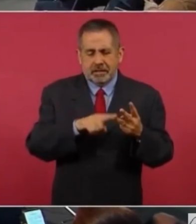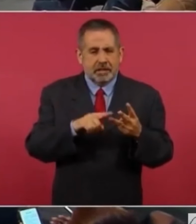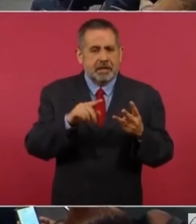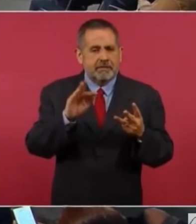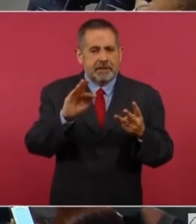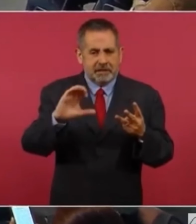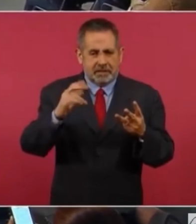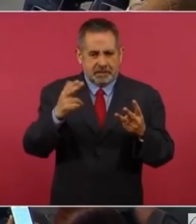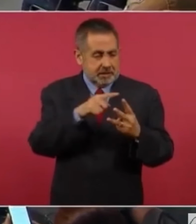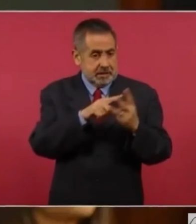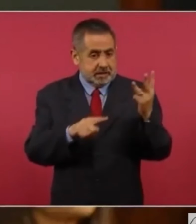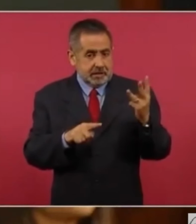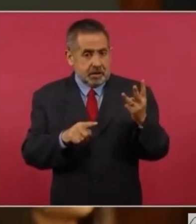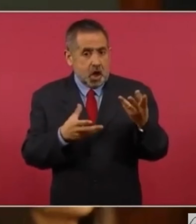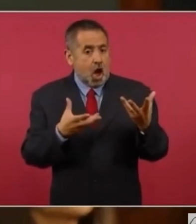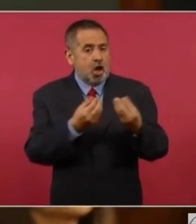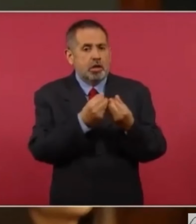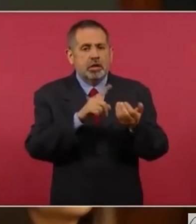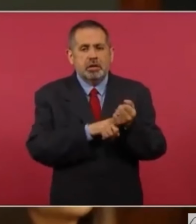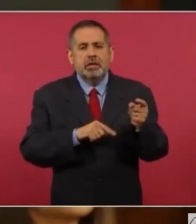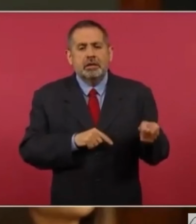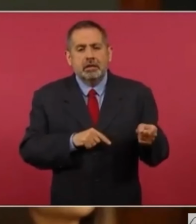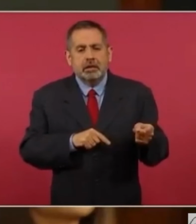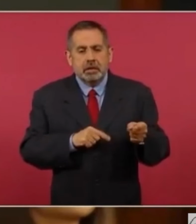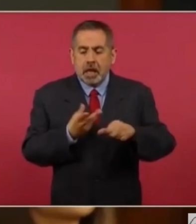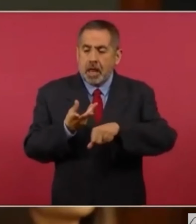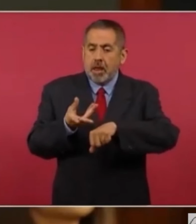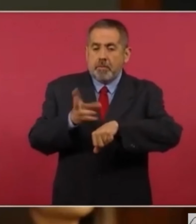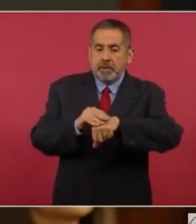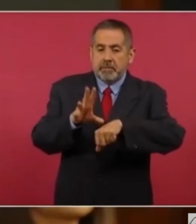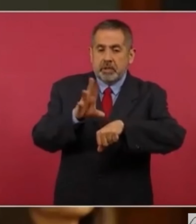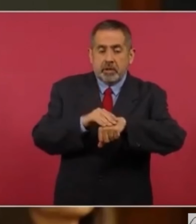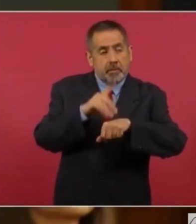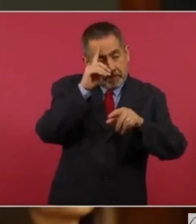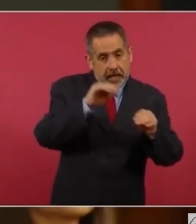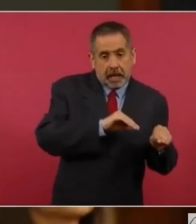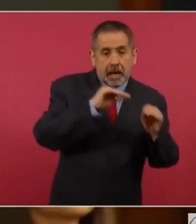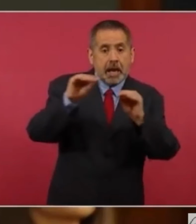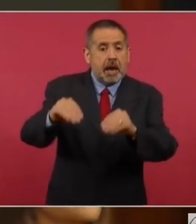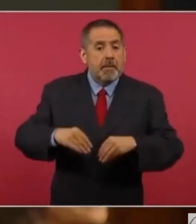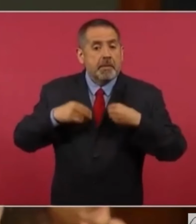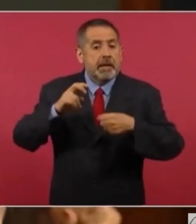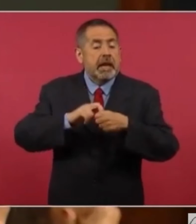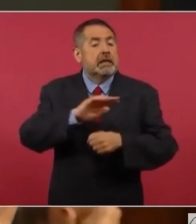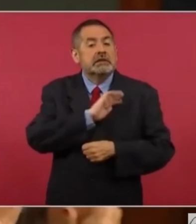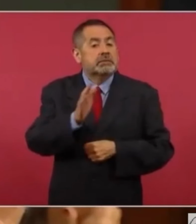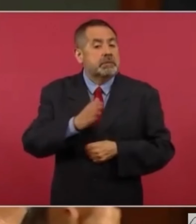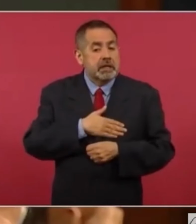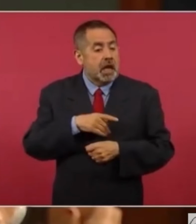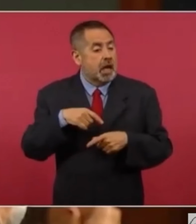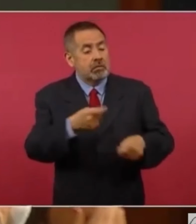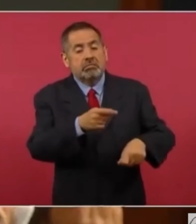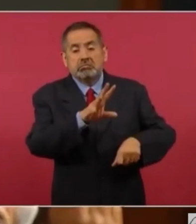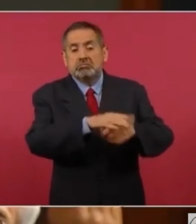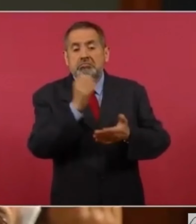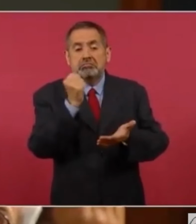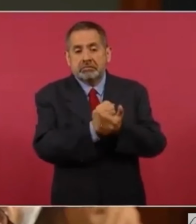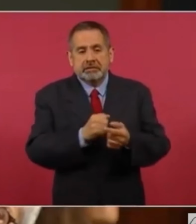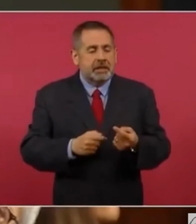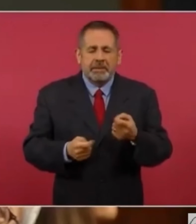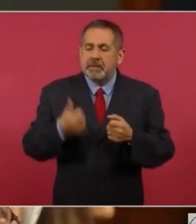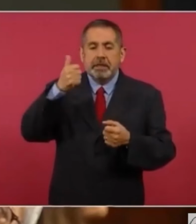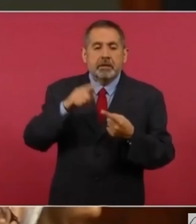Felipe Calderón obtuvieron permisos especiales de residencia en España. El primero en obtenerla